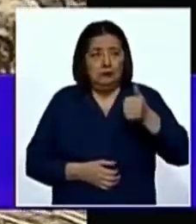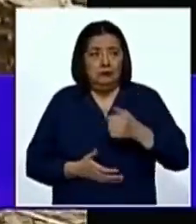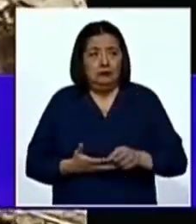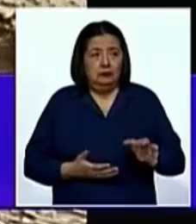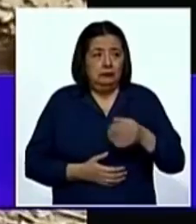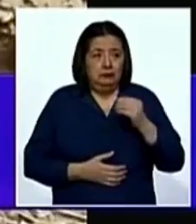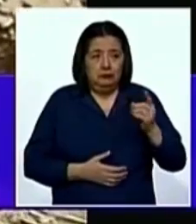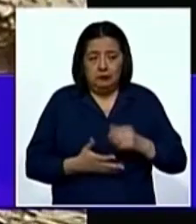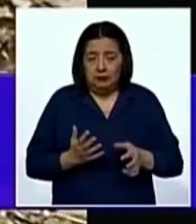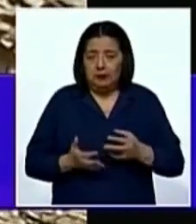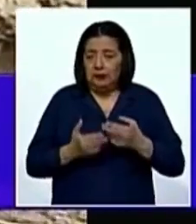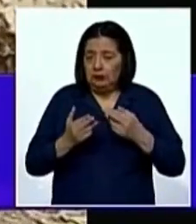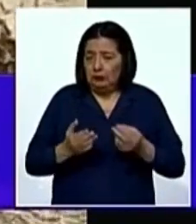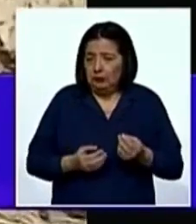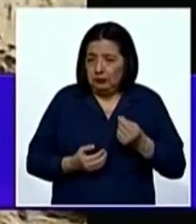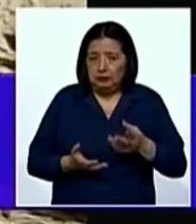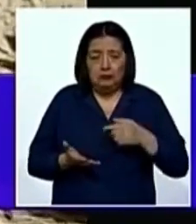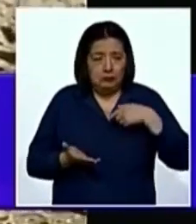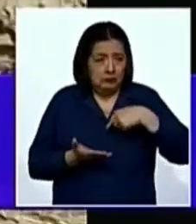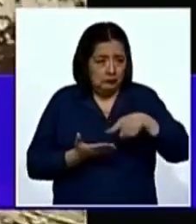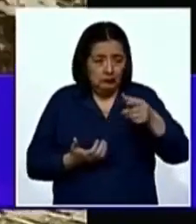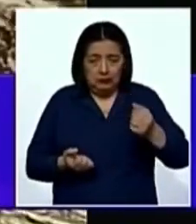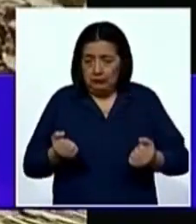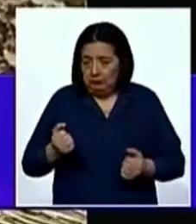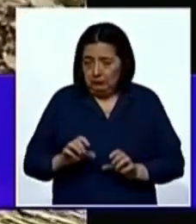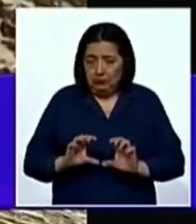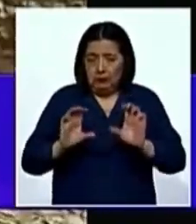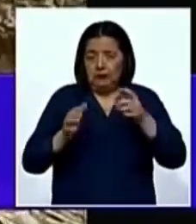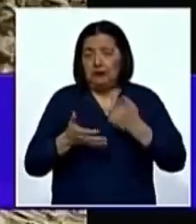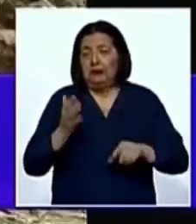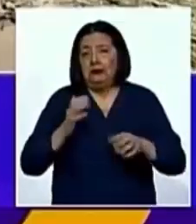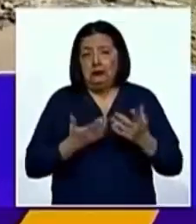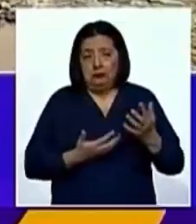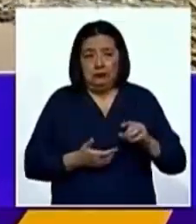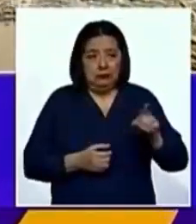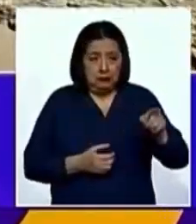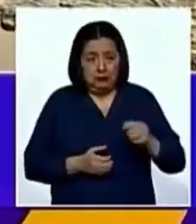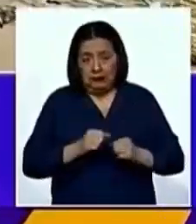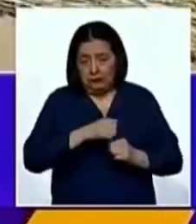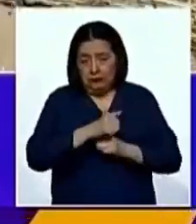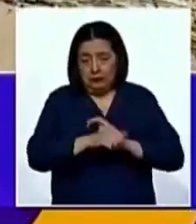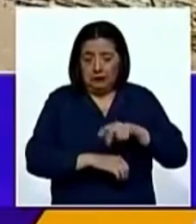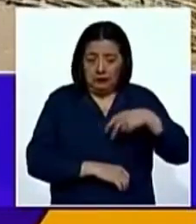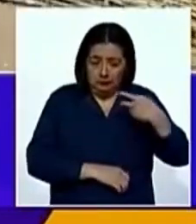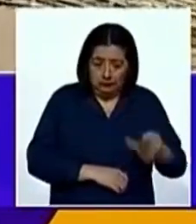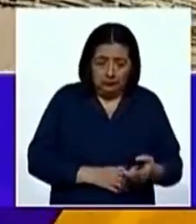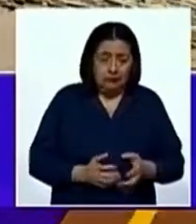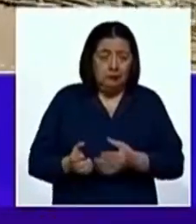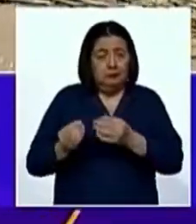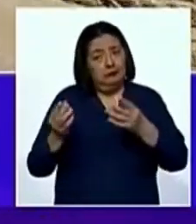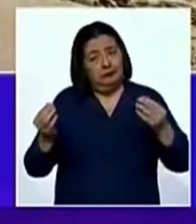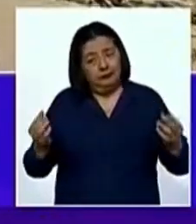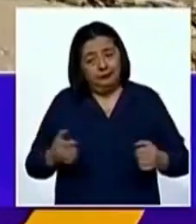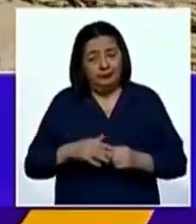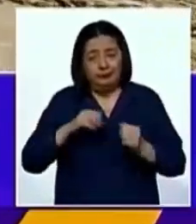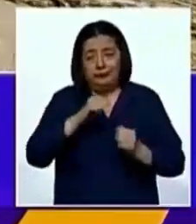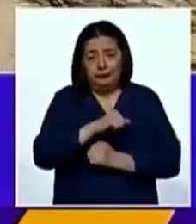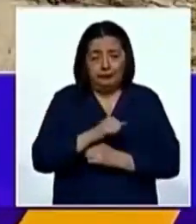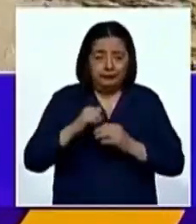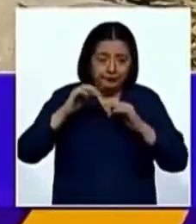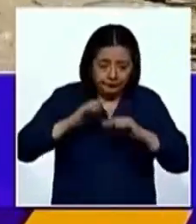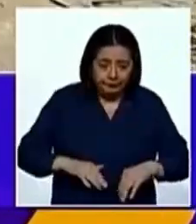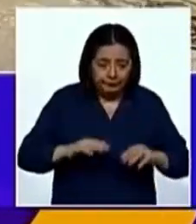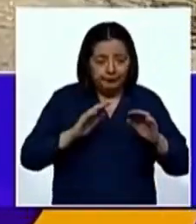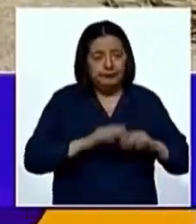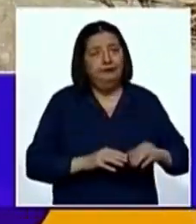qué no destina recursos? ¿Por qué no envía maquinaria? ¿Qué tenemos que esperar? ¿Que se caiga el puente como tantos puentes que se nos caen huaico